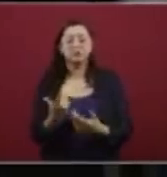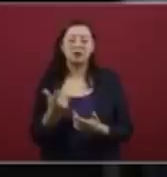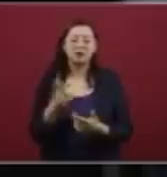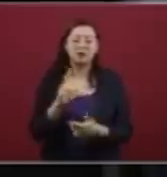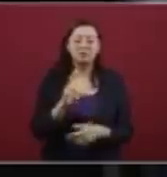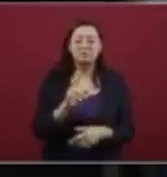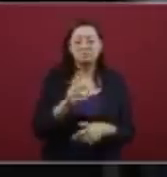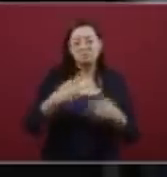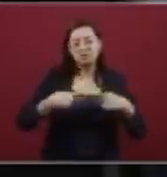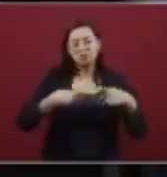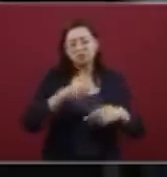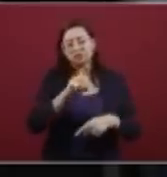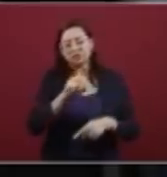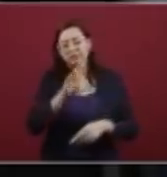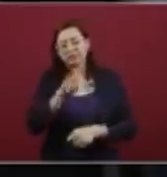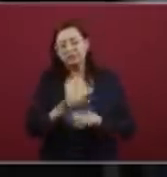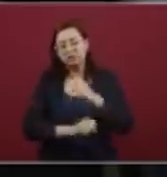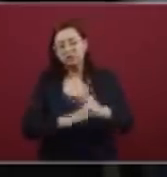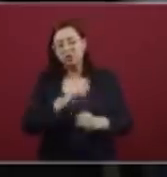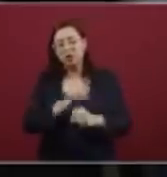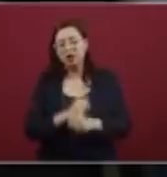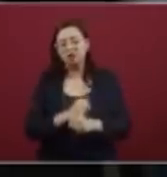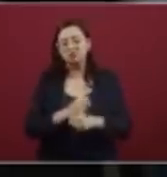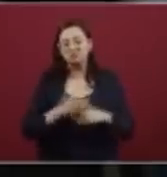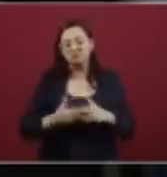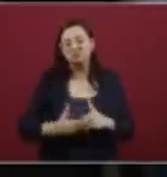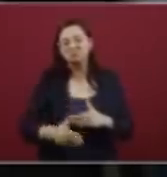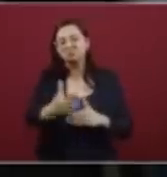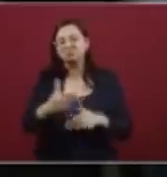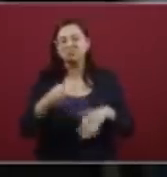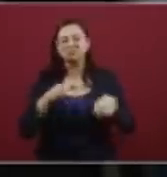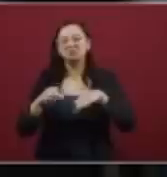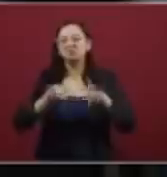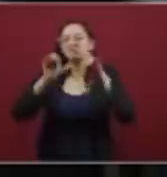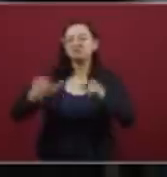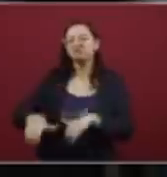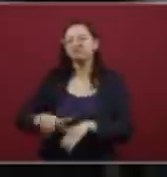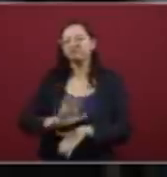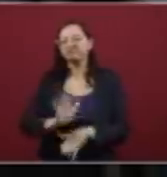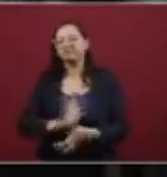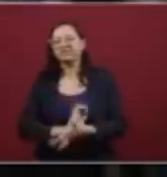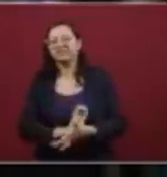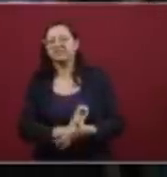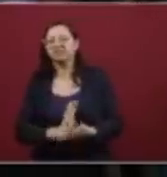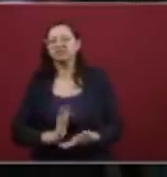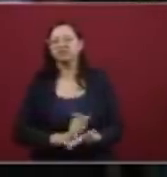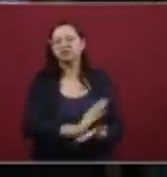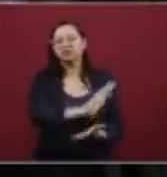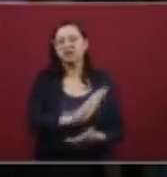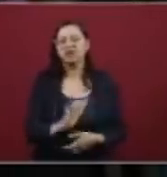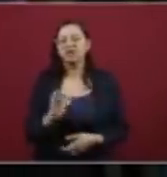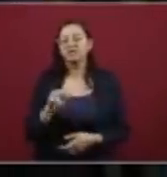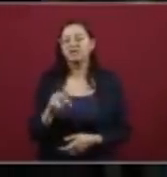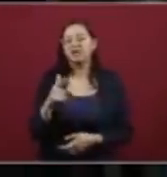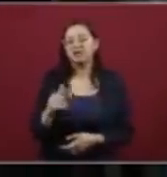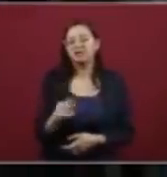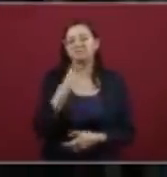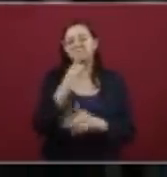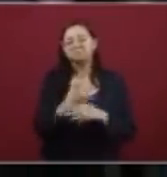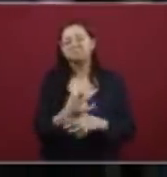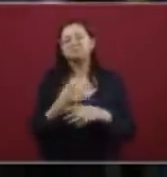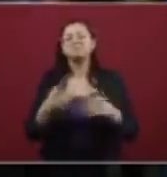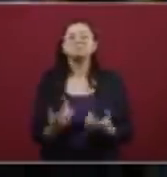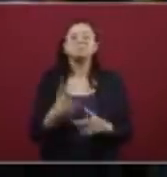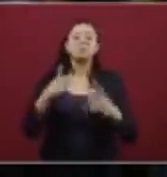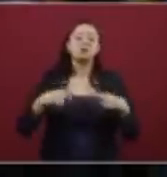años. Según datos del INEGI, alrededor de 470 mil personas mayores de 40 años